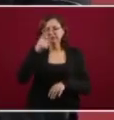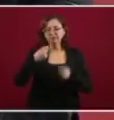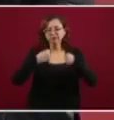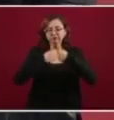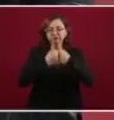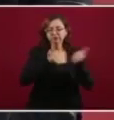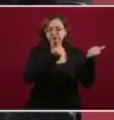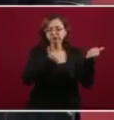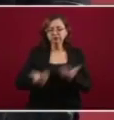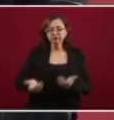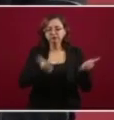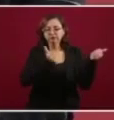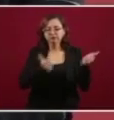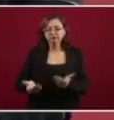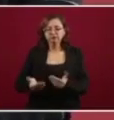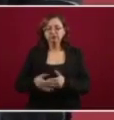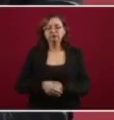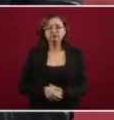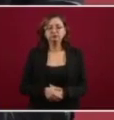Esto se está